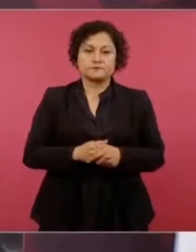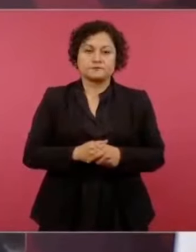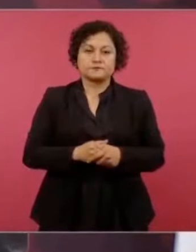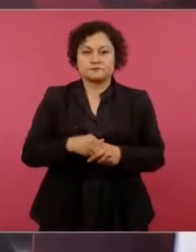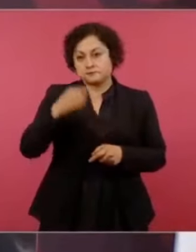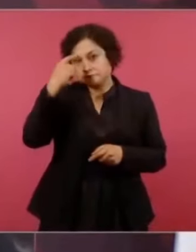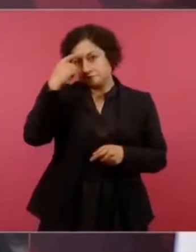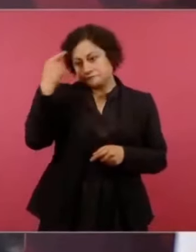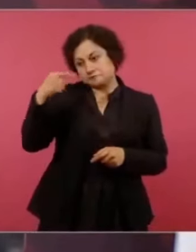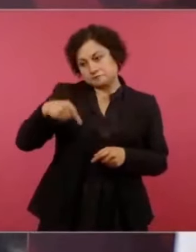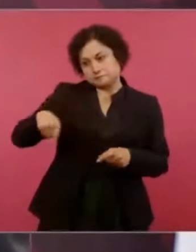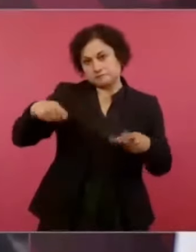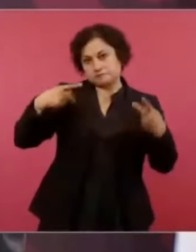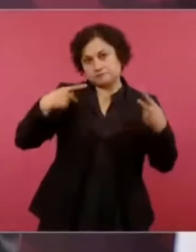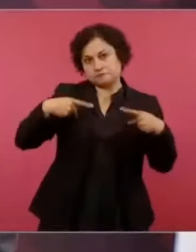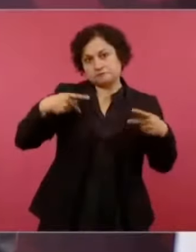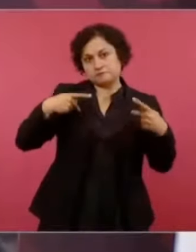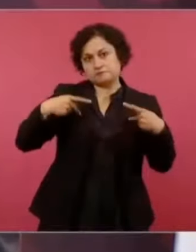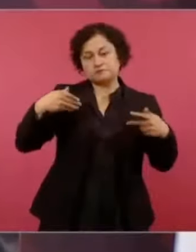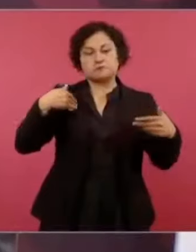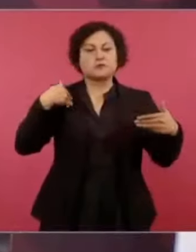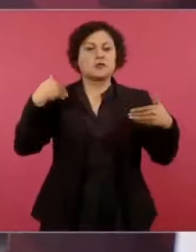en un bar,